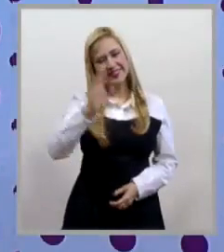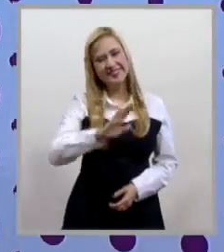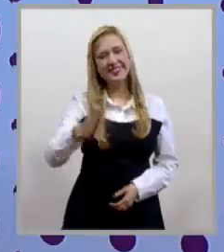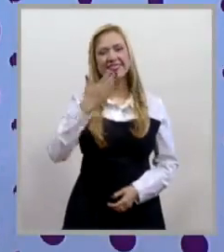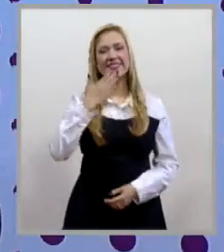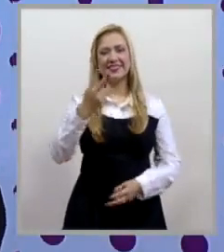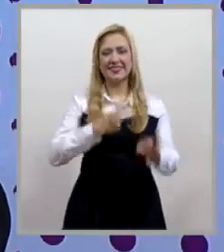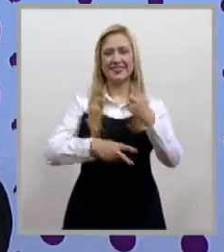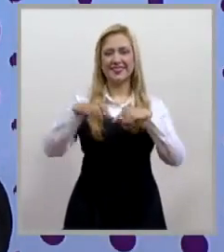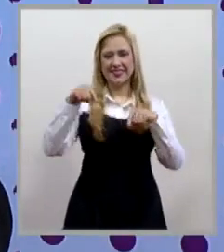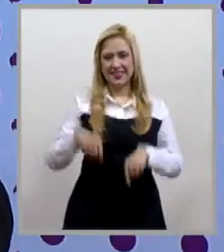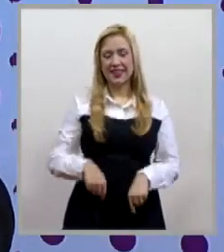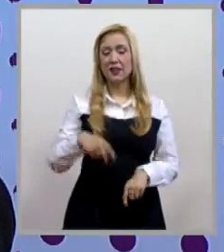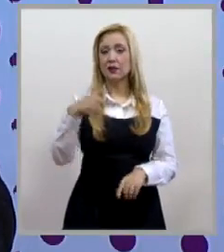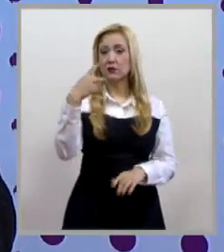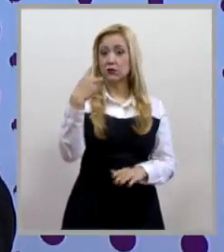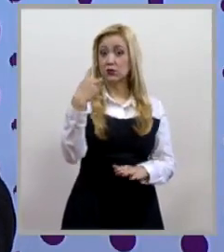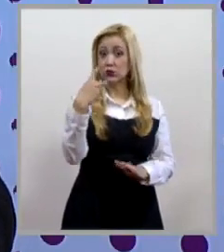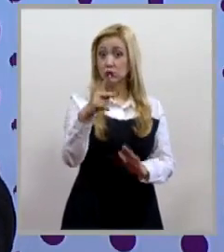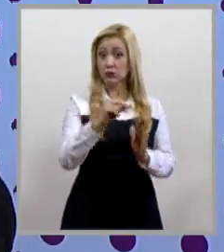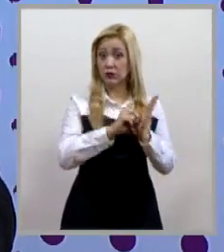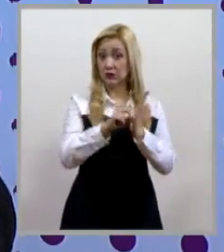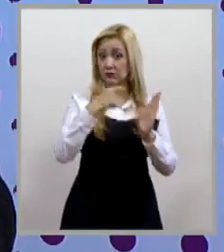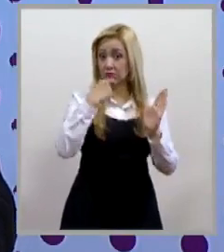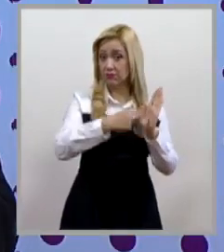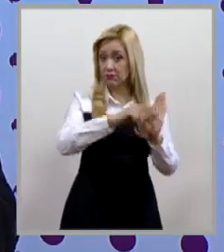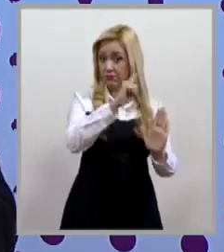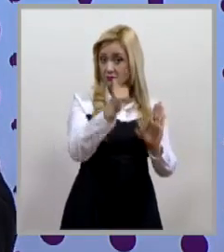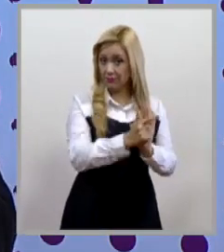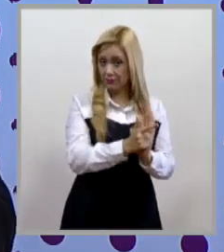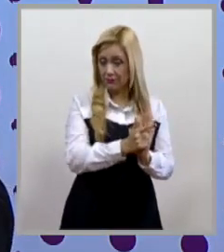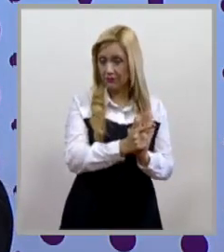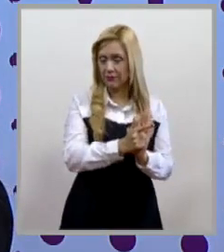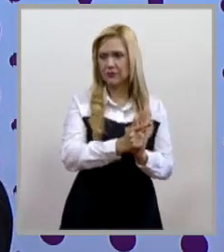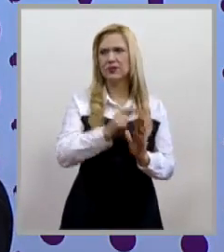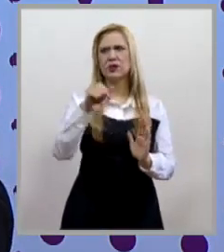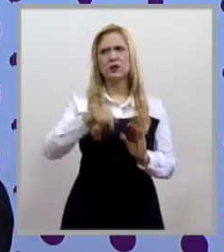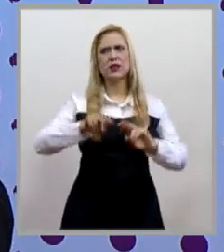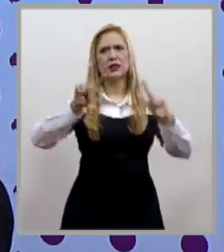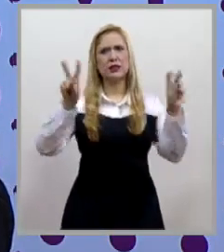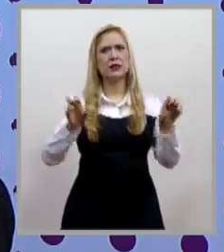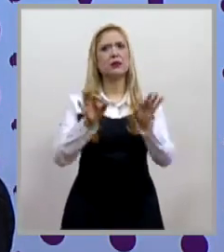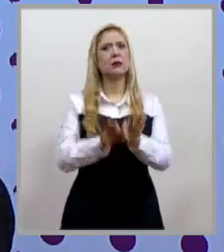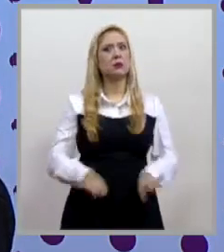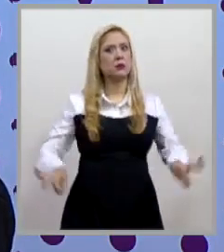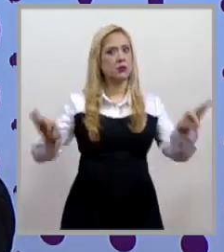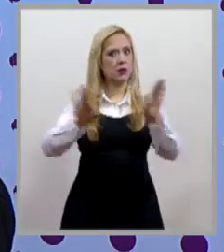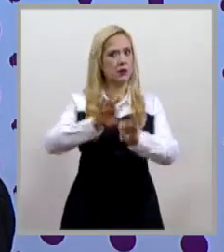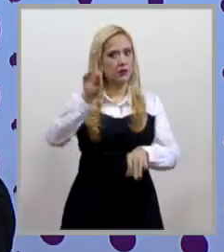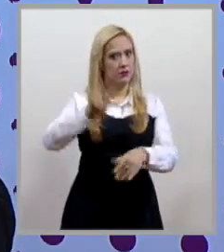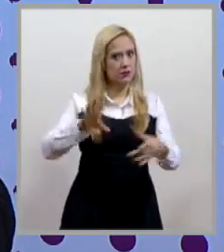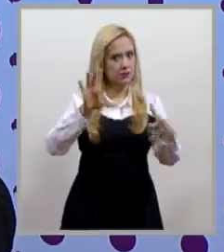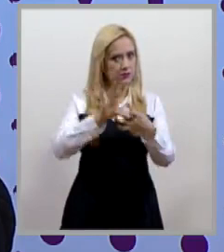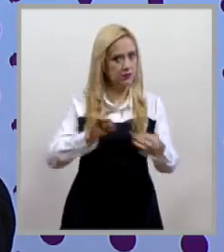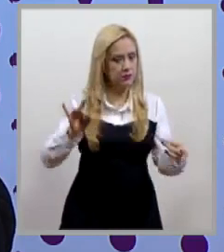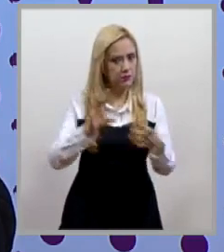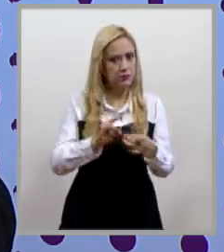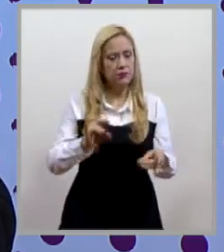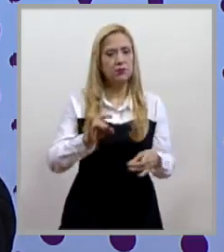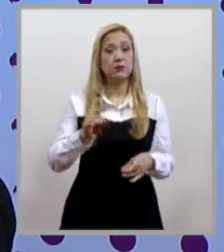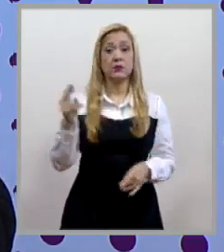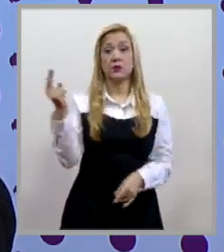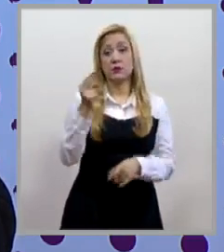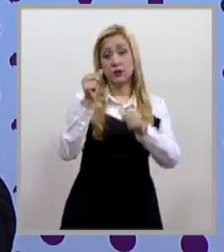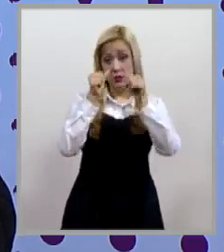Hola, bienvenidos y bienvenidas a su programa Tus Derechos. El día de hoy vamos a platicar sobre un tema muy relevante y sobre el que es importantísimo tomar